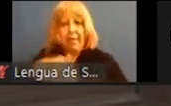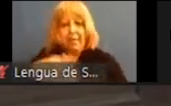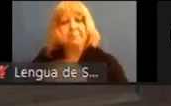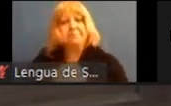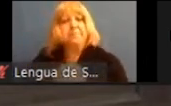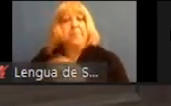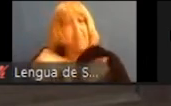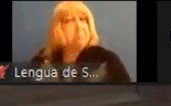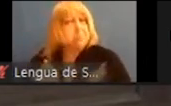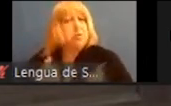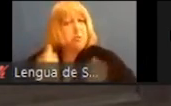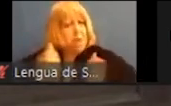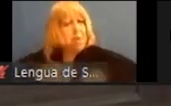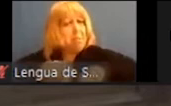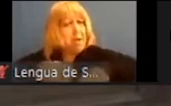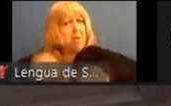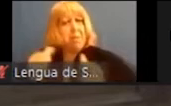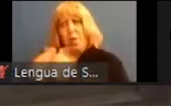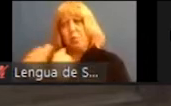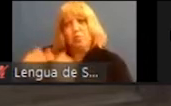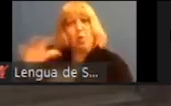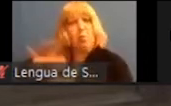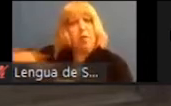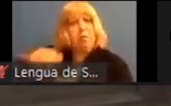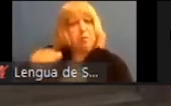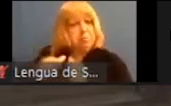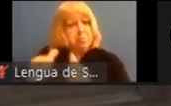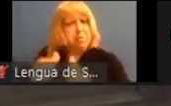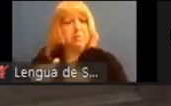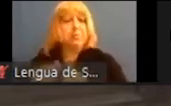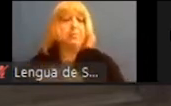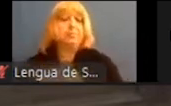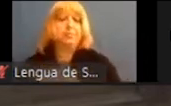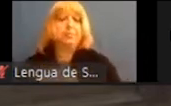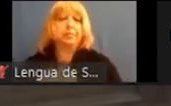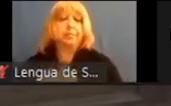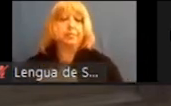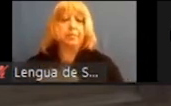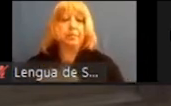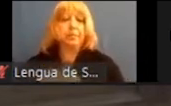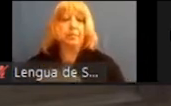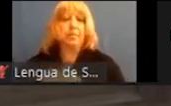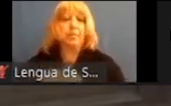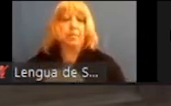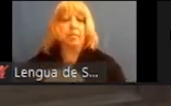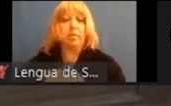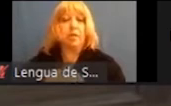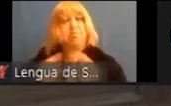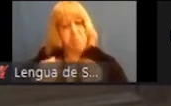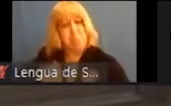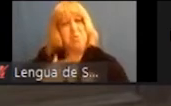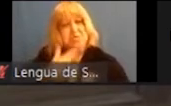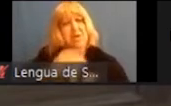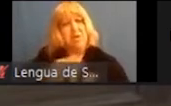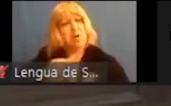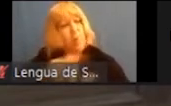que estaba al lado del pueblo. Uno de muchos legisladores que también acompañaron a ese pueblo.